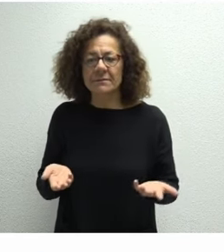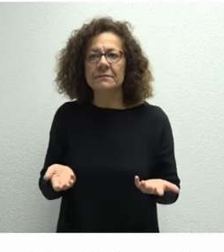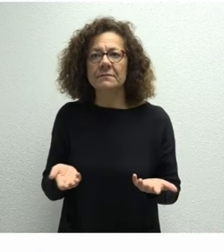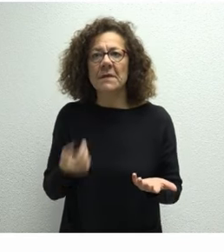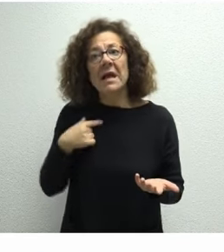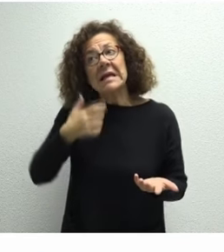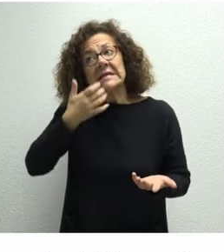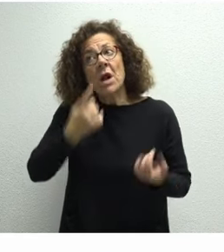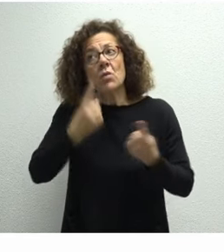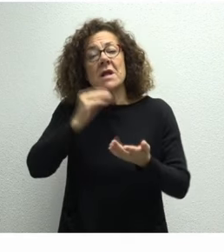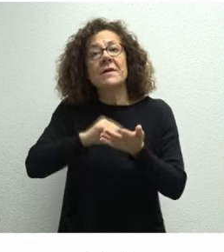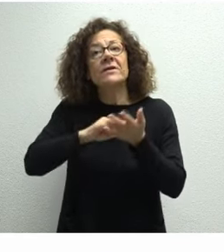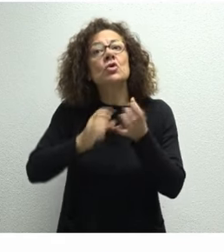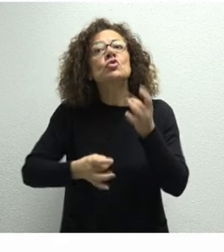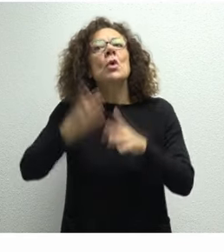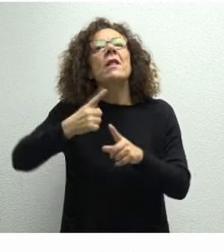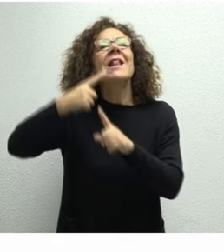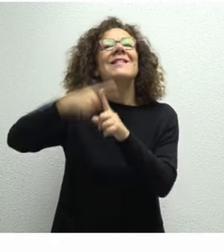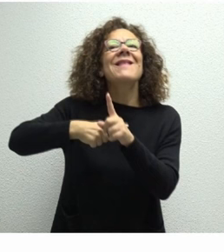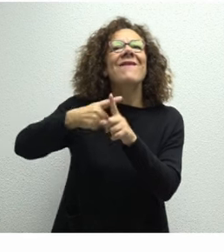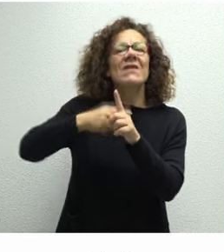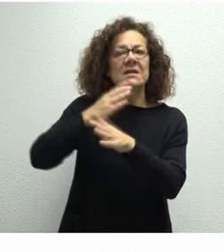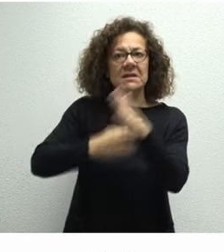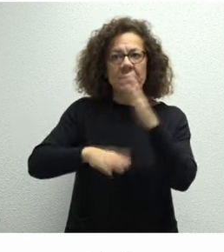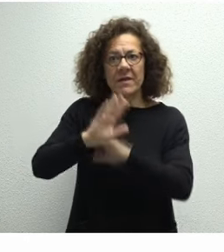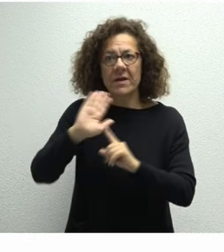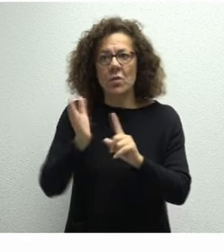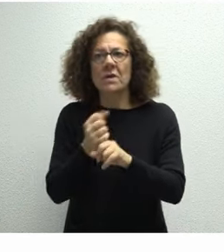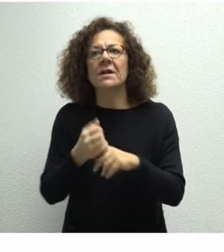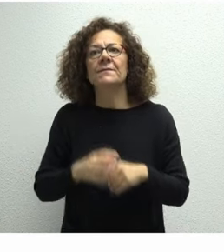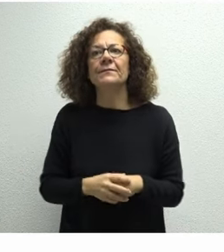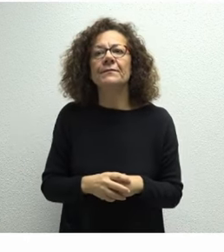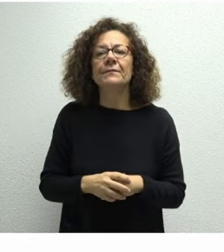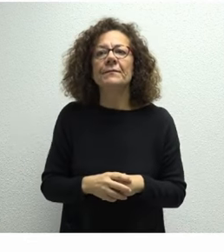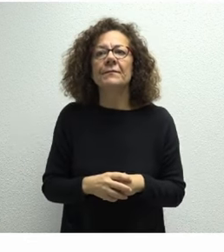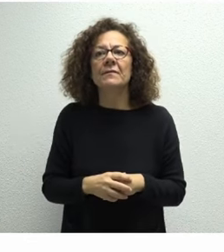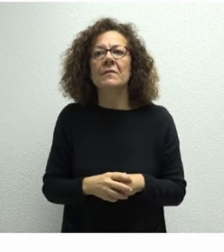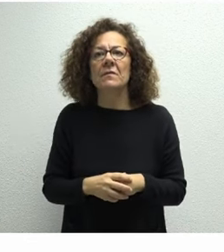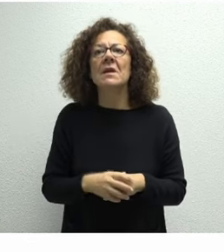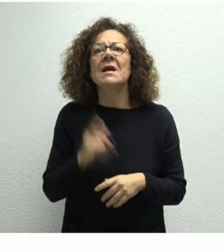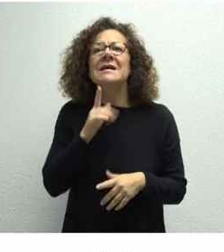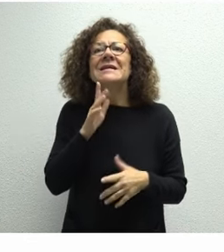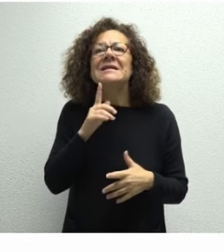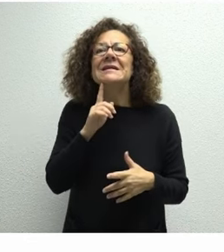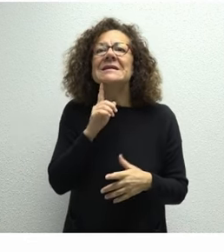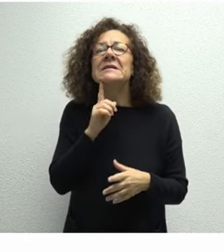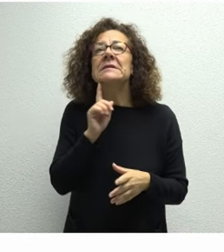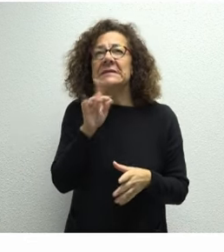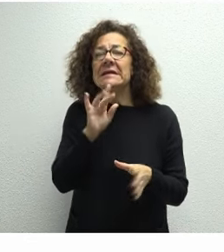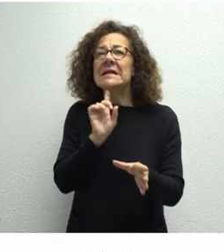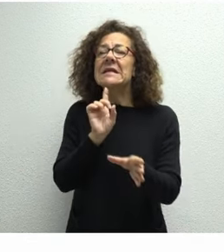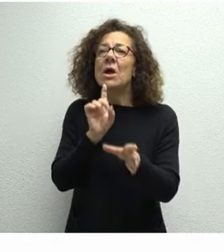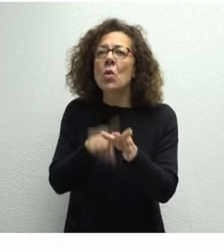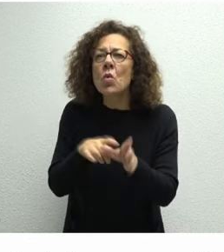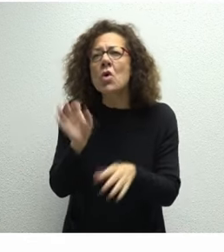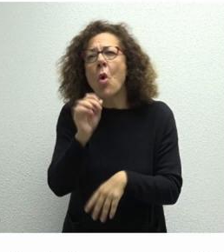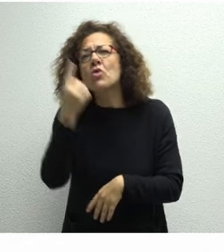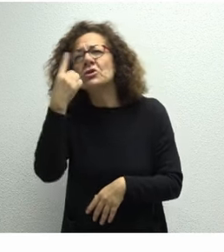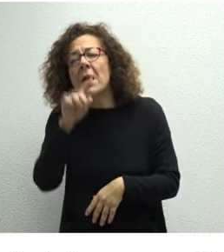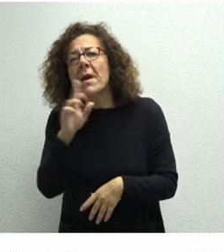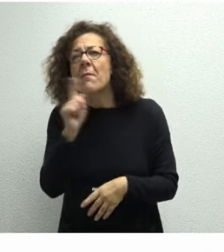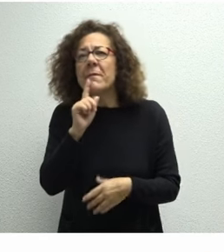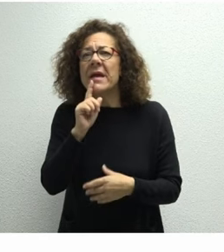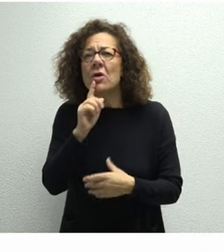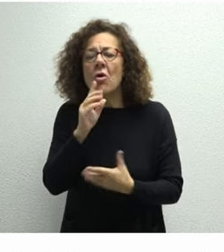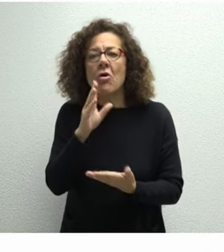cons suerte los diferentes niveles de discapacidad no se incluye pero o se sabe no pero no se